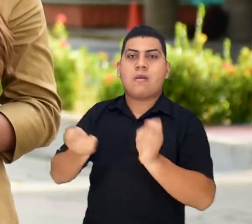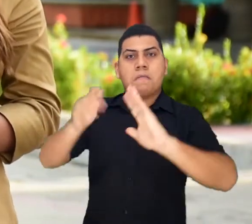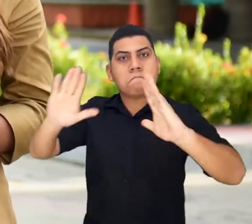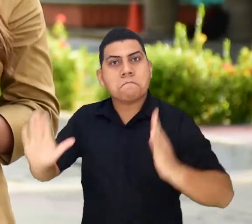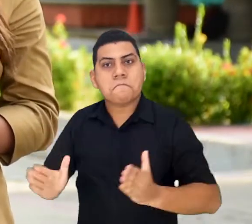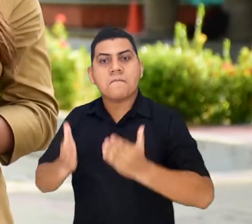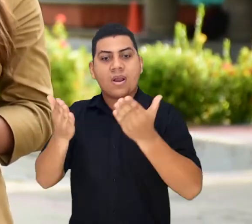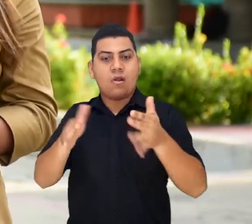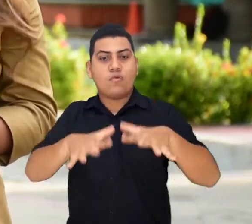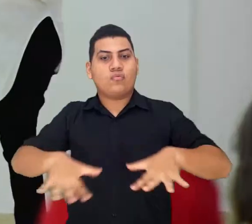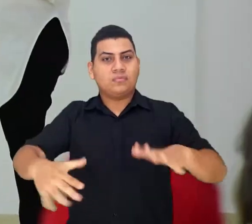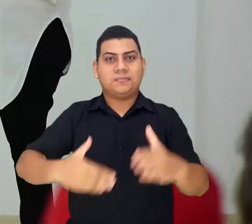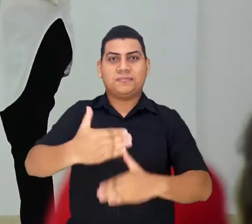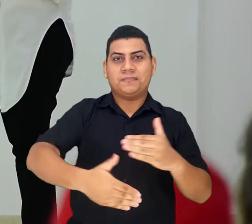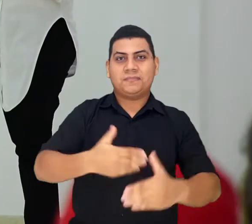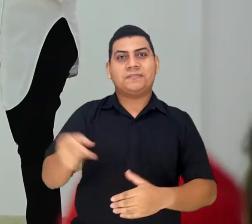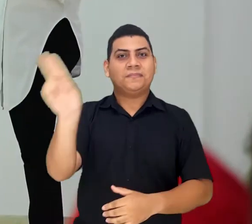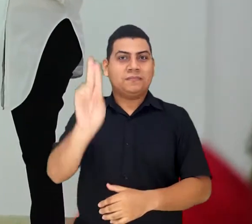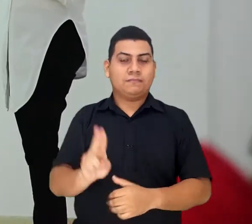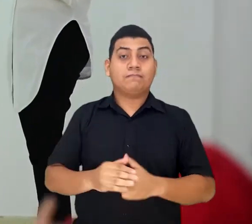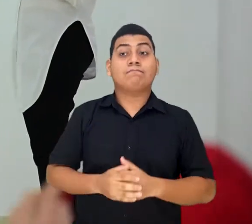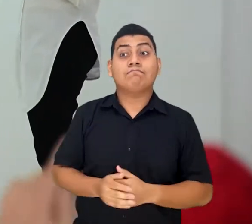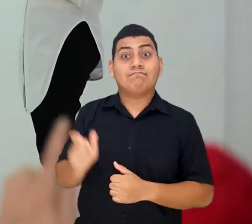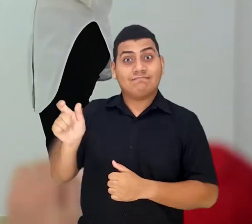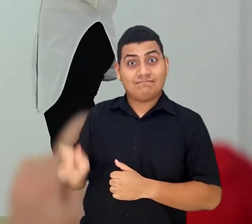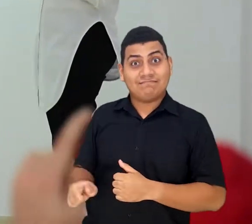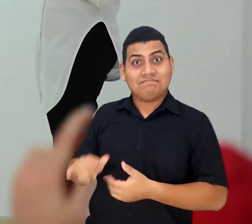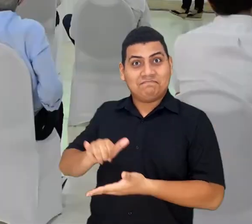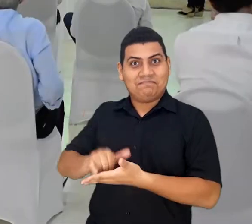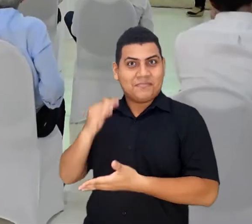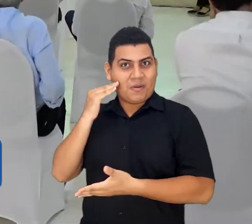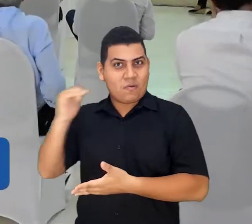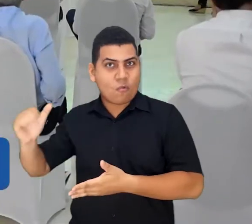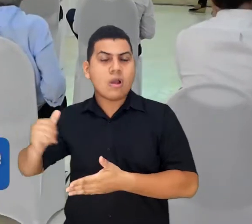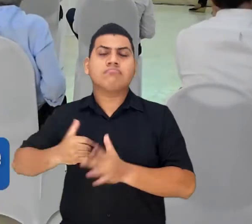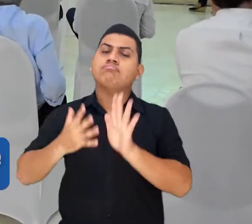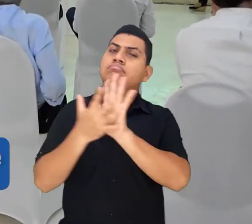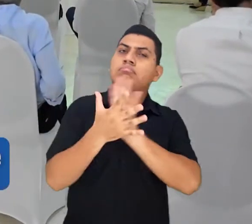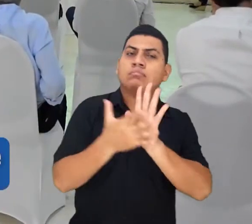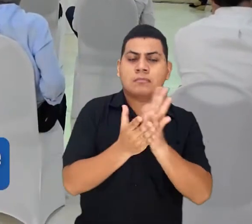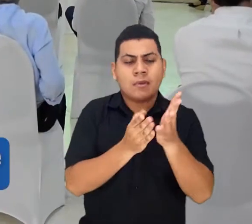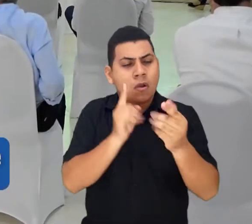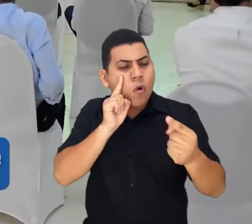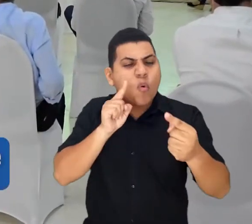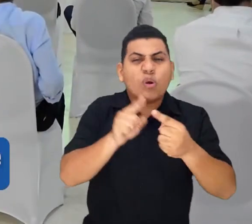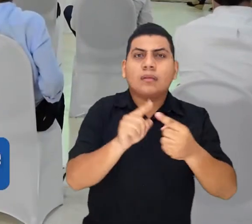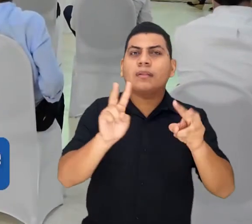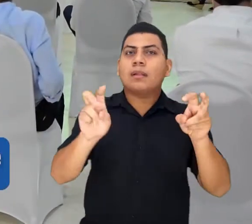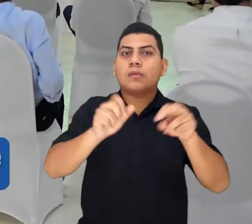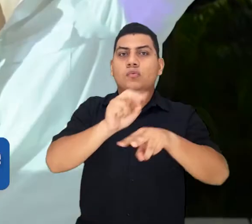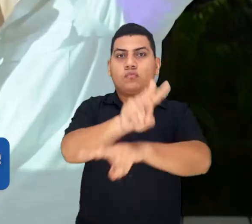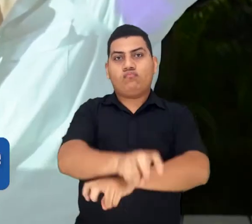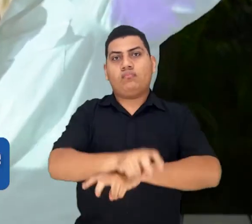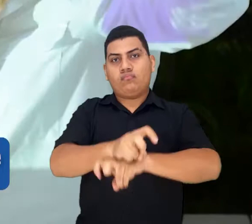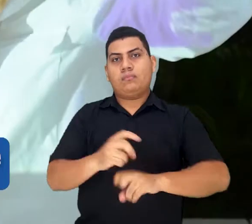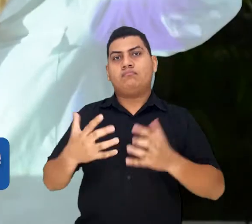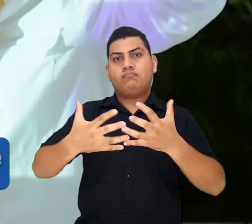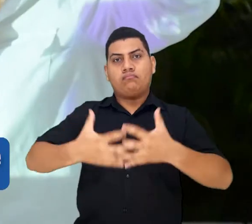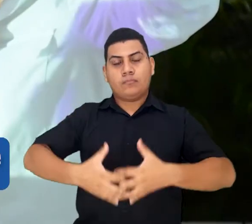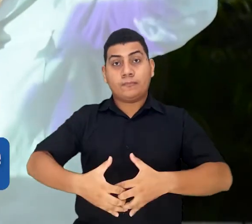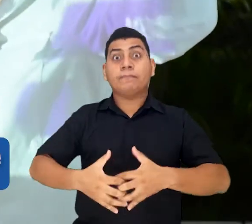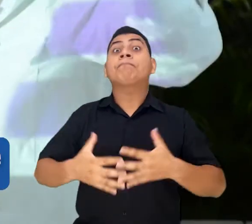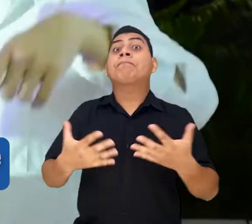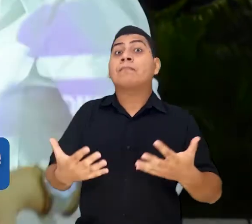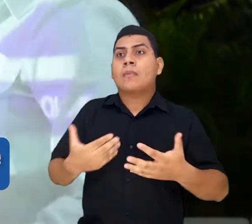del departamento de Sucre. Marianela Peñaranda se enfocó principalmente en la línea estratégica de